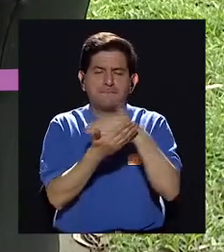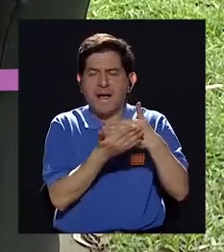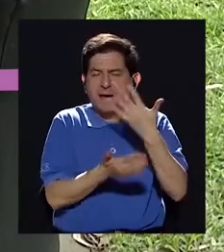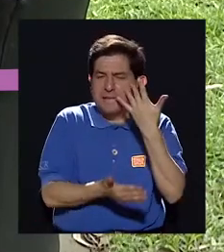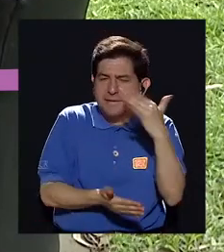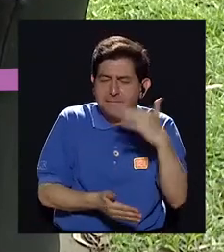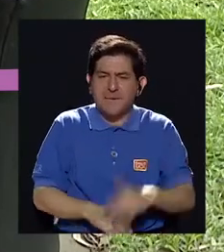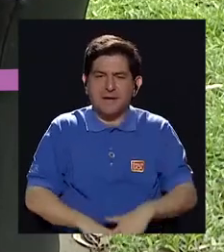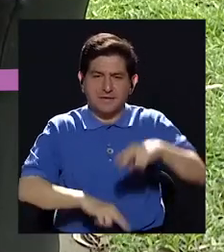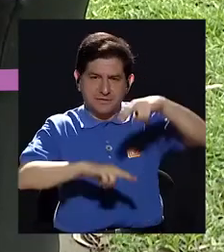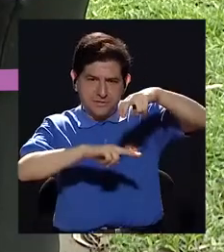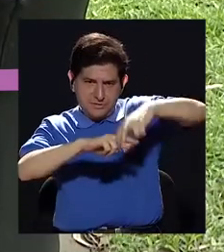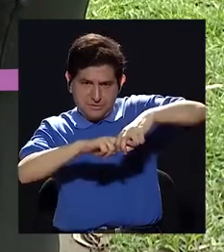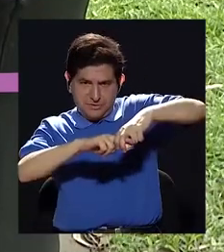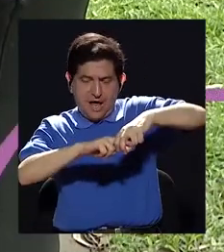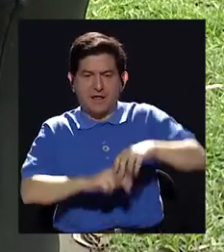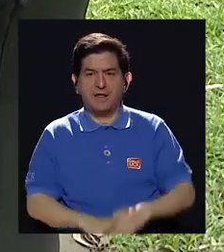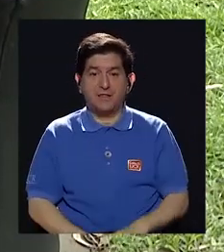semisentado